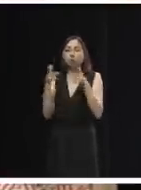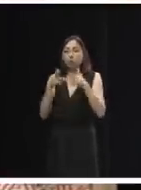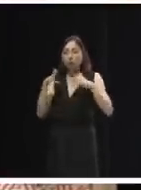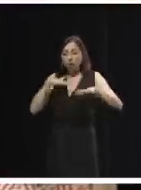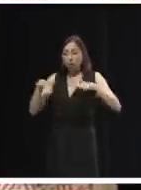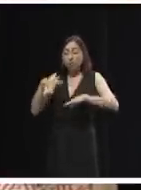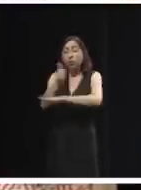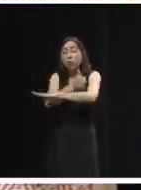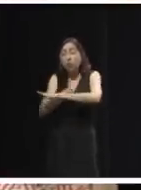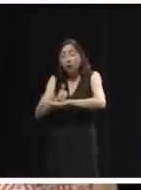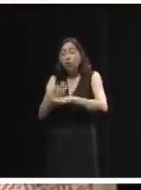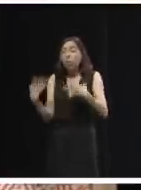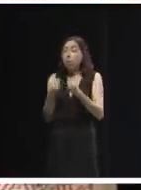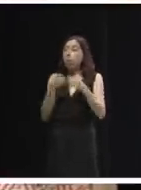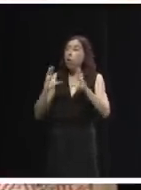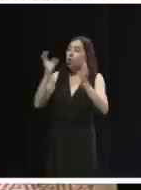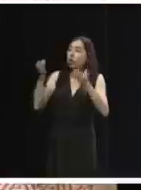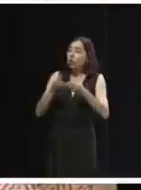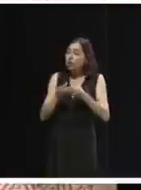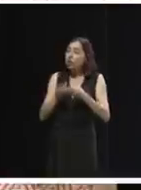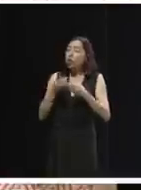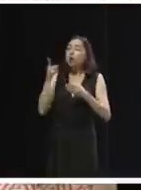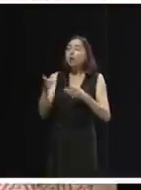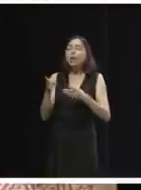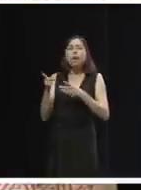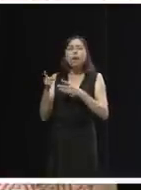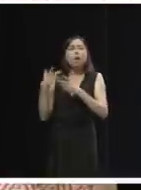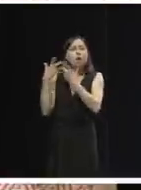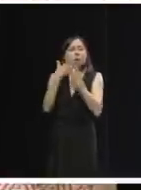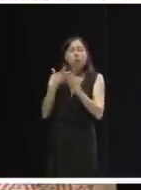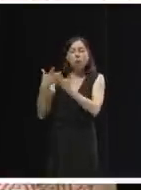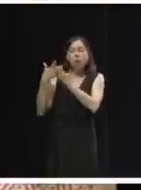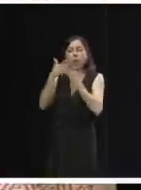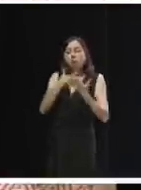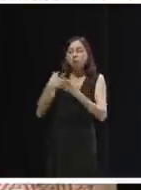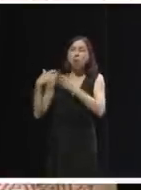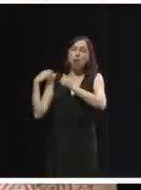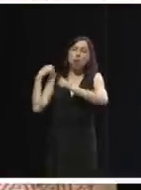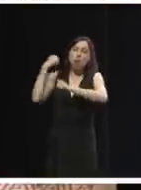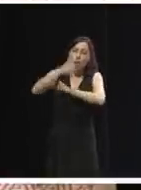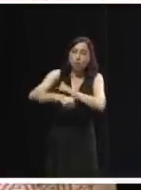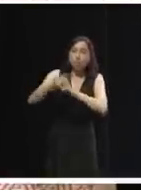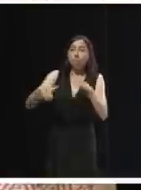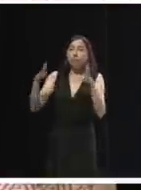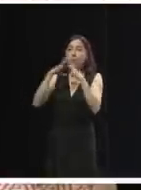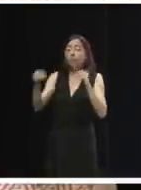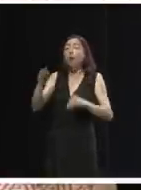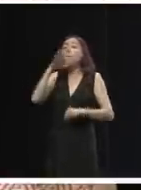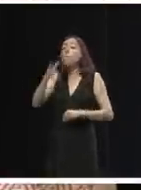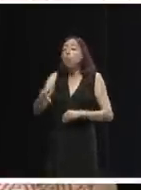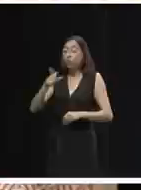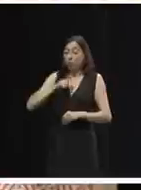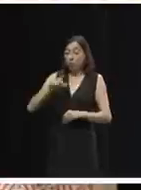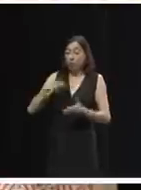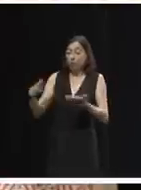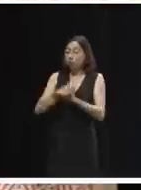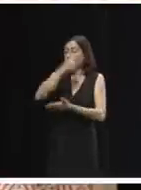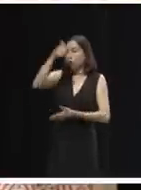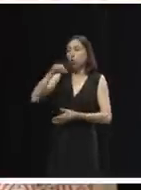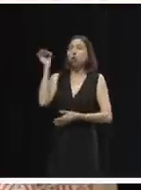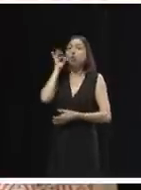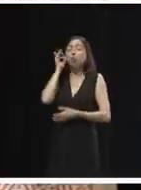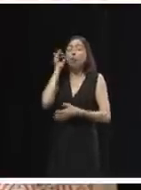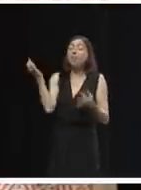los colectivos que son los que han venido luchando, siempre lucharán en Andalucía por los derechos de todos y de todas. Tenemos que